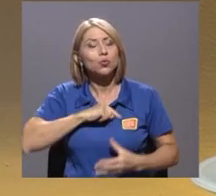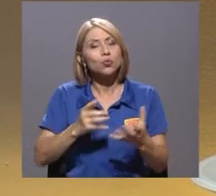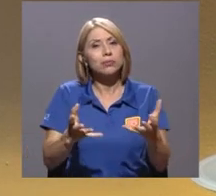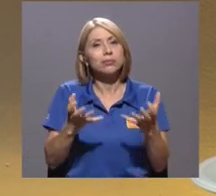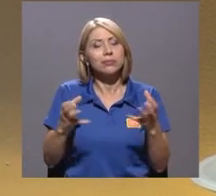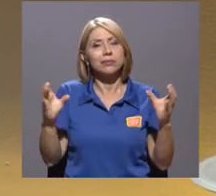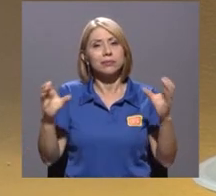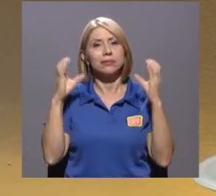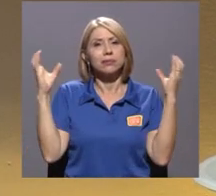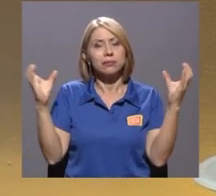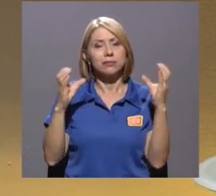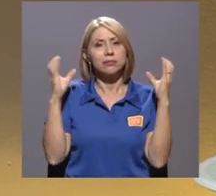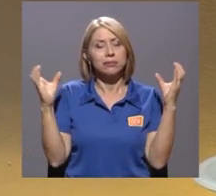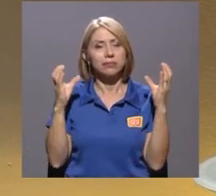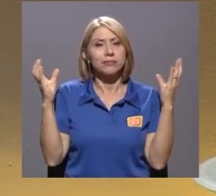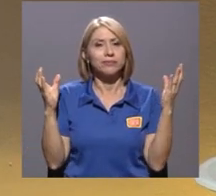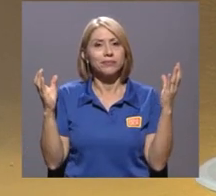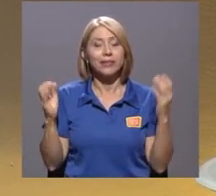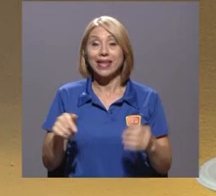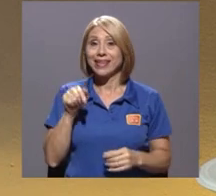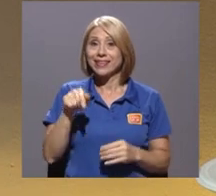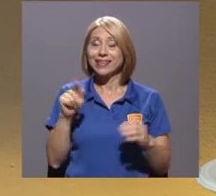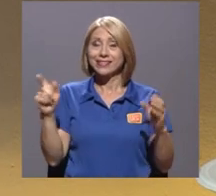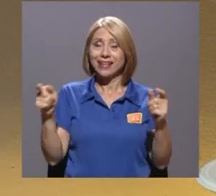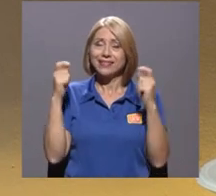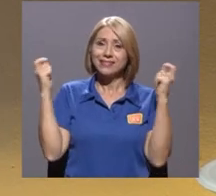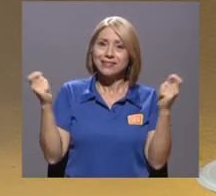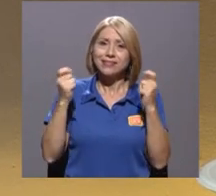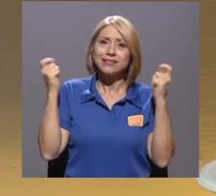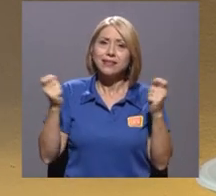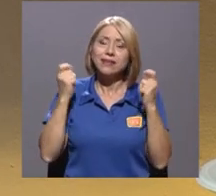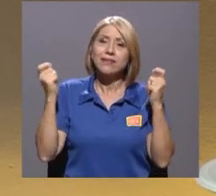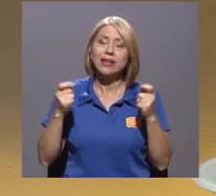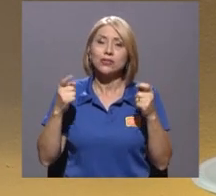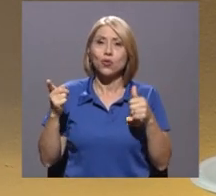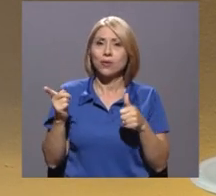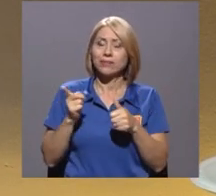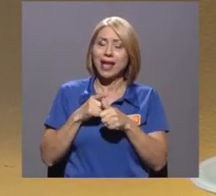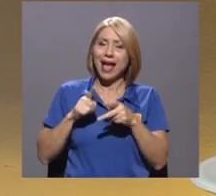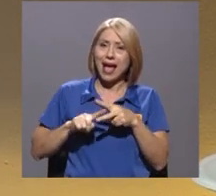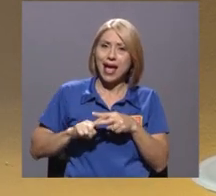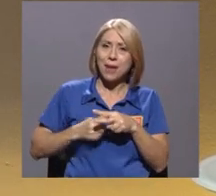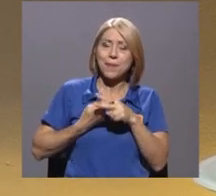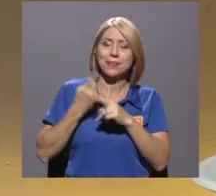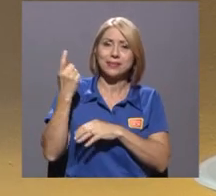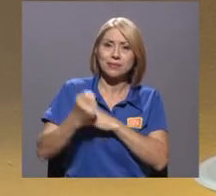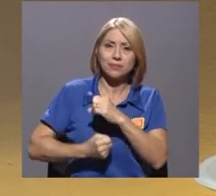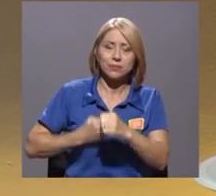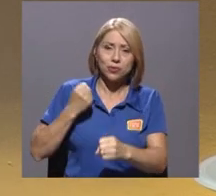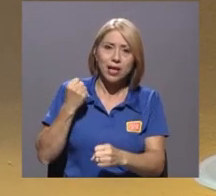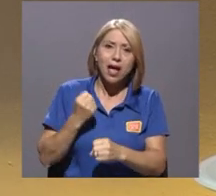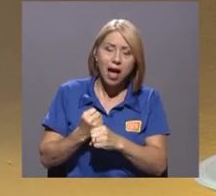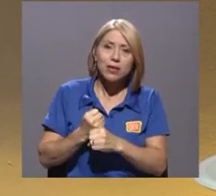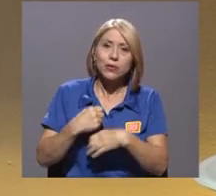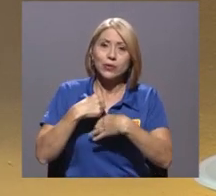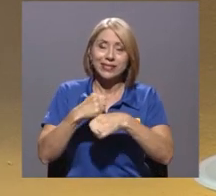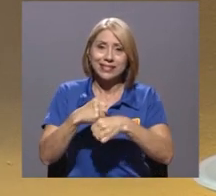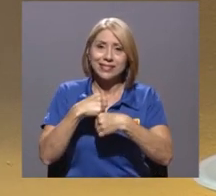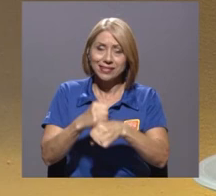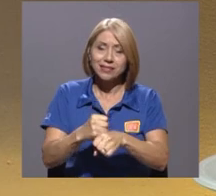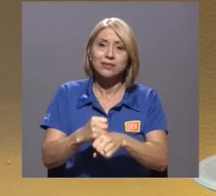y esta celebración a principios de año tuvo el lugar